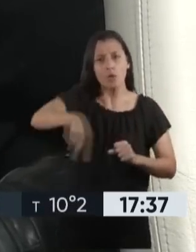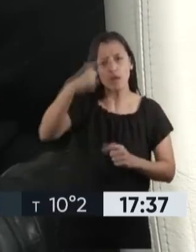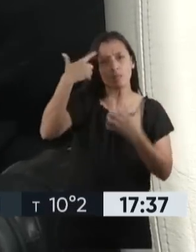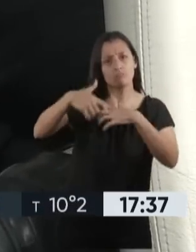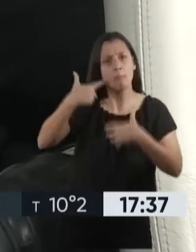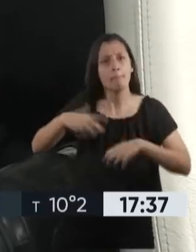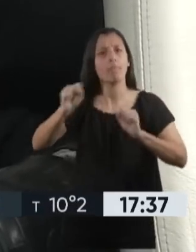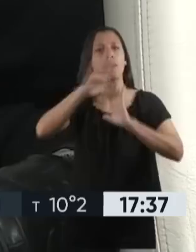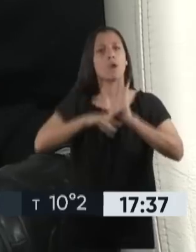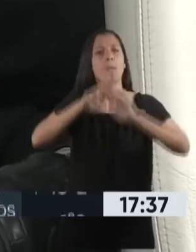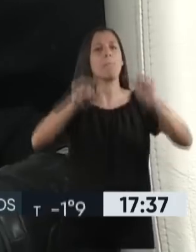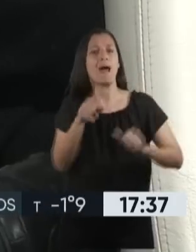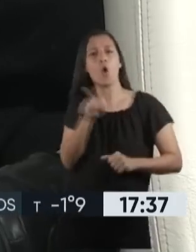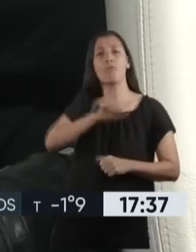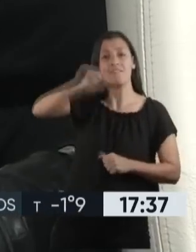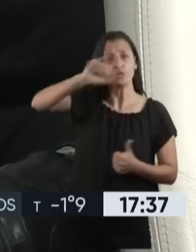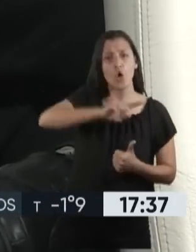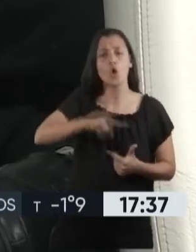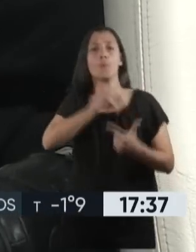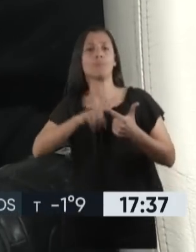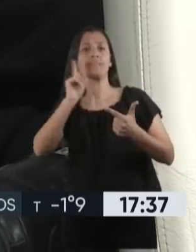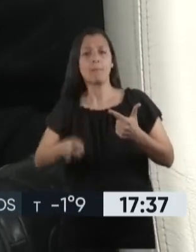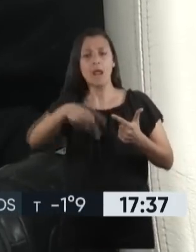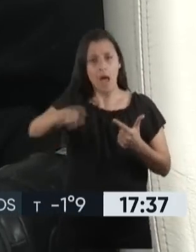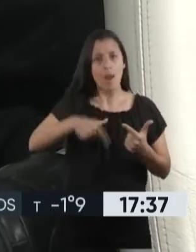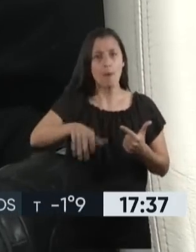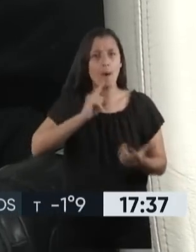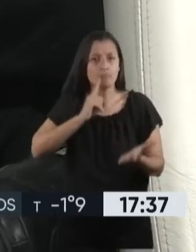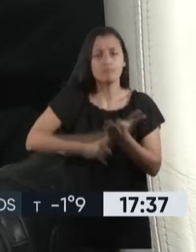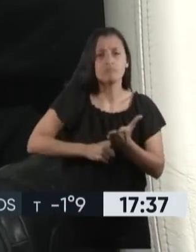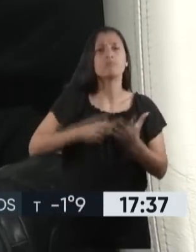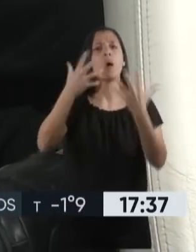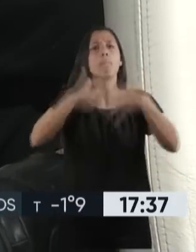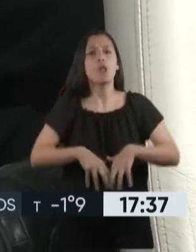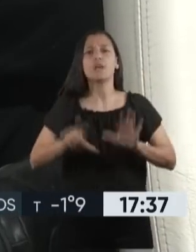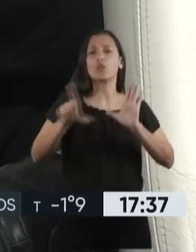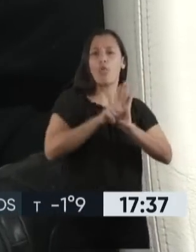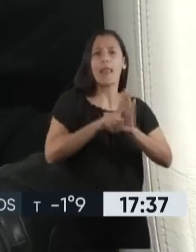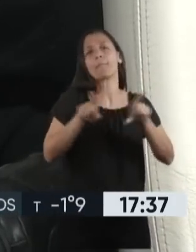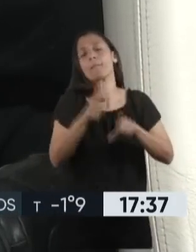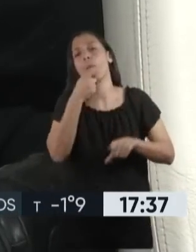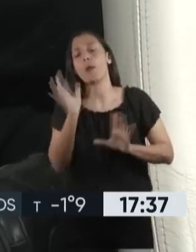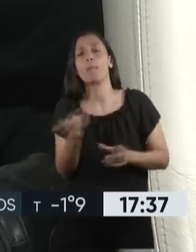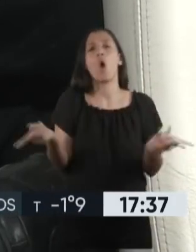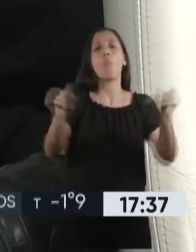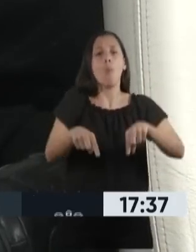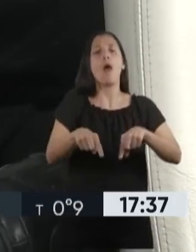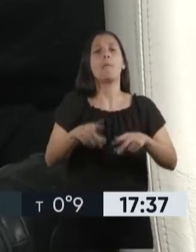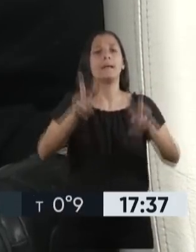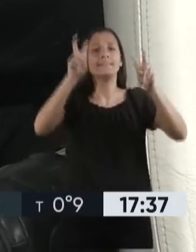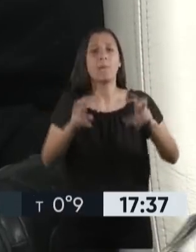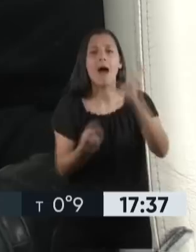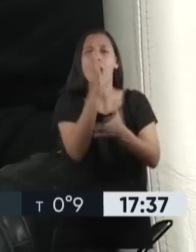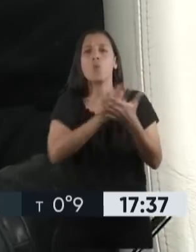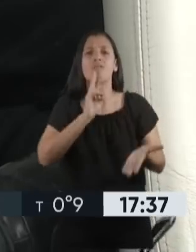antiinflacionario y, por otro lado, se están definiendo proyectos de ley para ir en esta línea, por ejemplo, volver con la idea de la renta